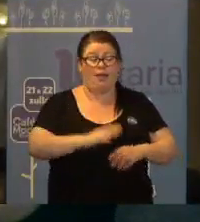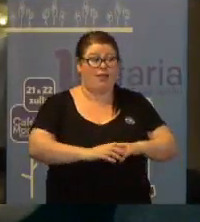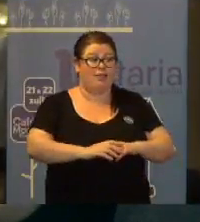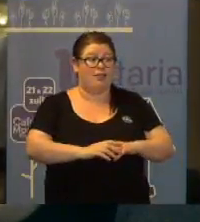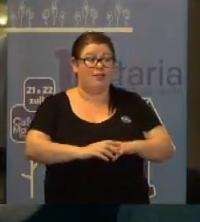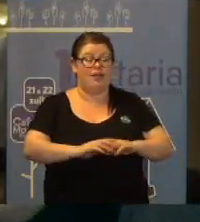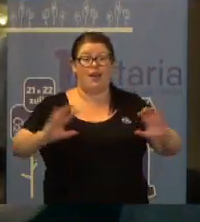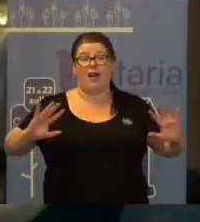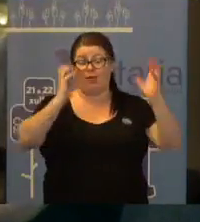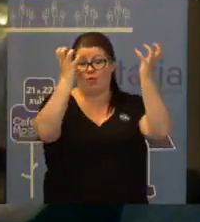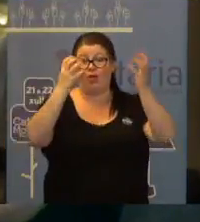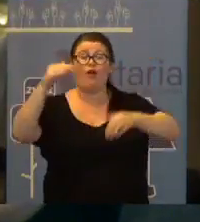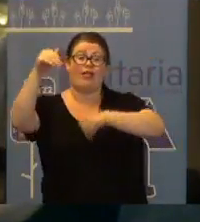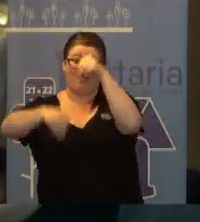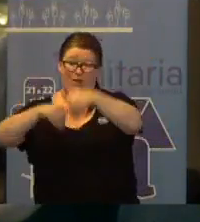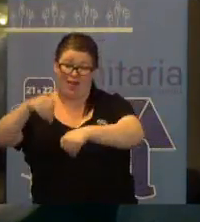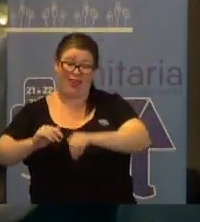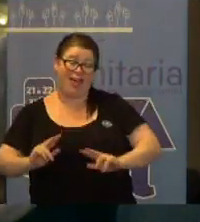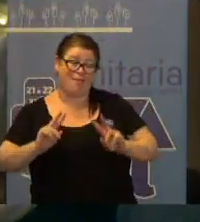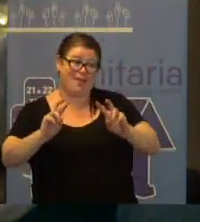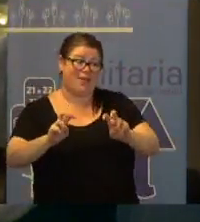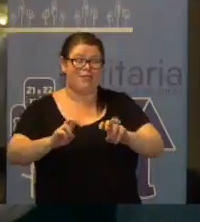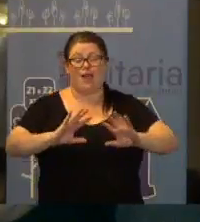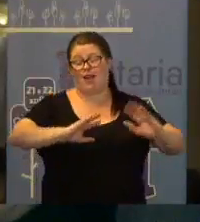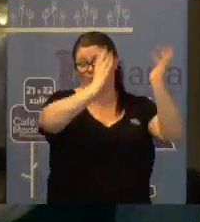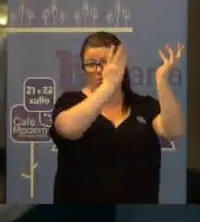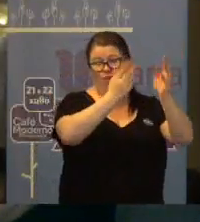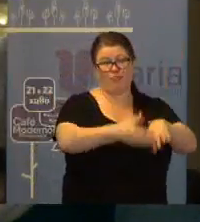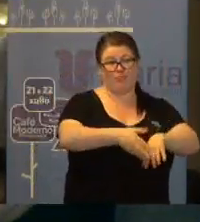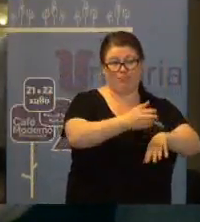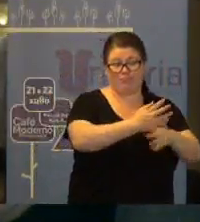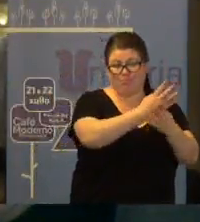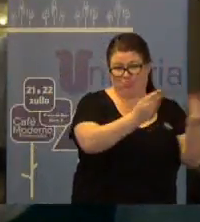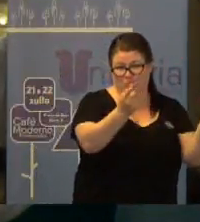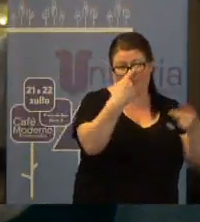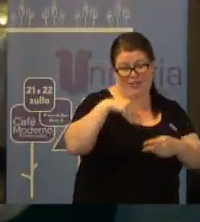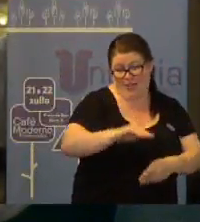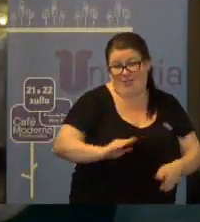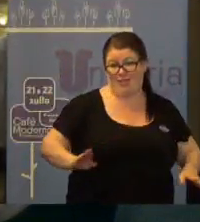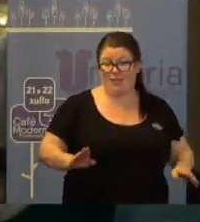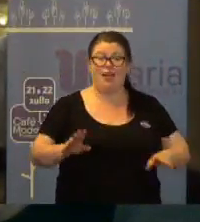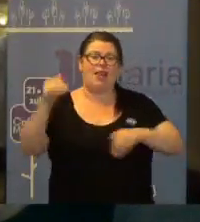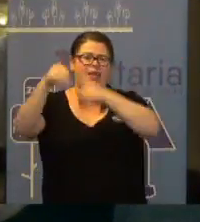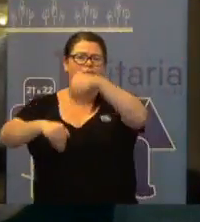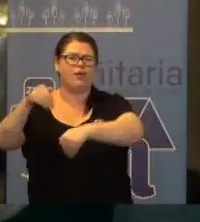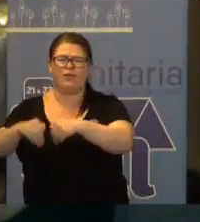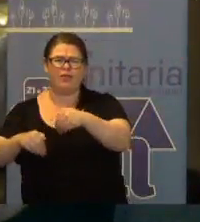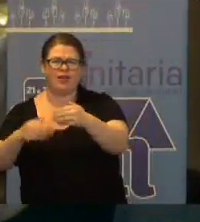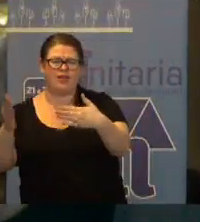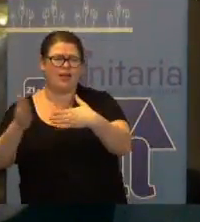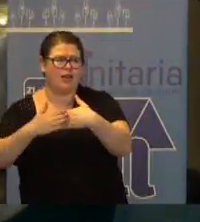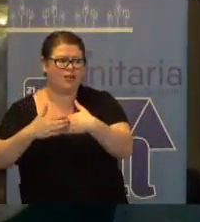que a revolución e que a democracia. A revolución xa quedou no camiño. A democracia non la estamos cargando. O